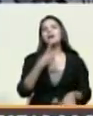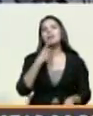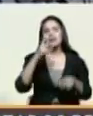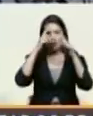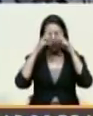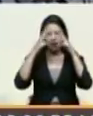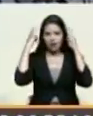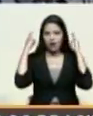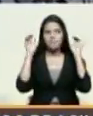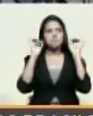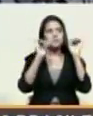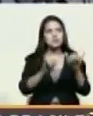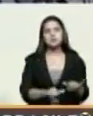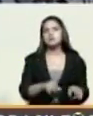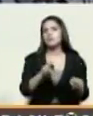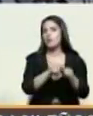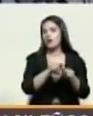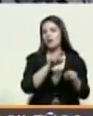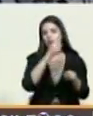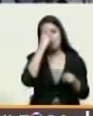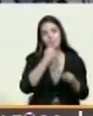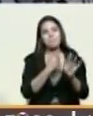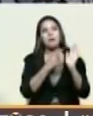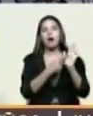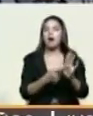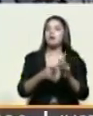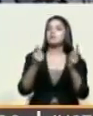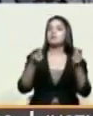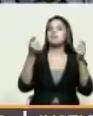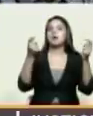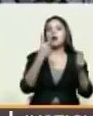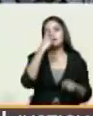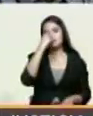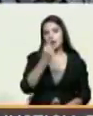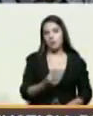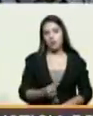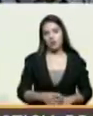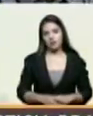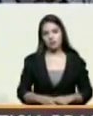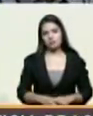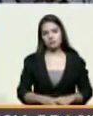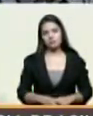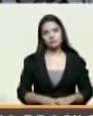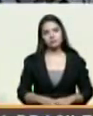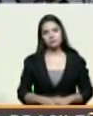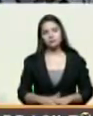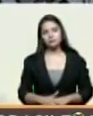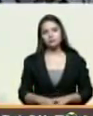Zamora, eso fue lo que ellos vendieron a Zamora.